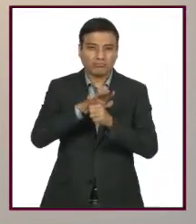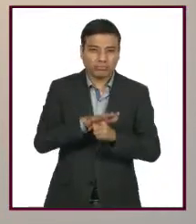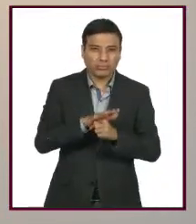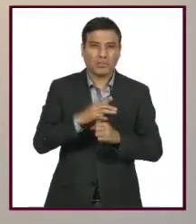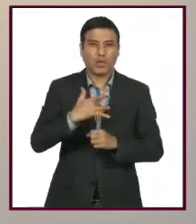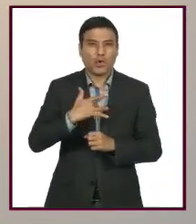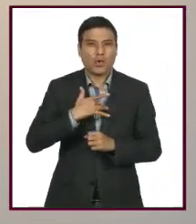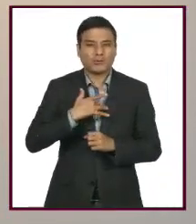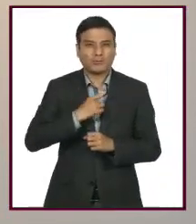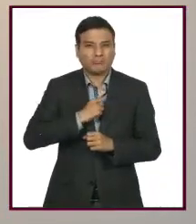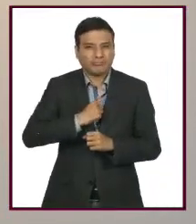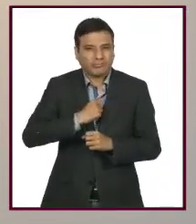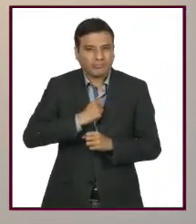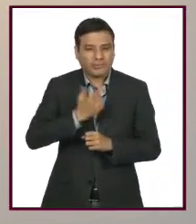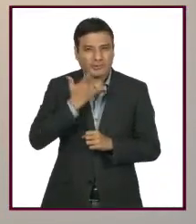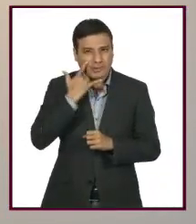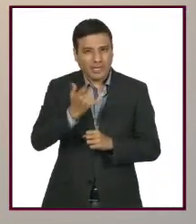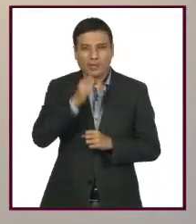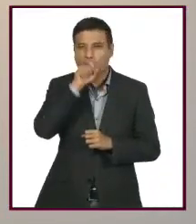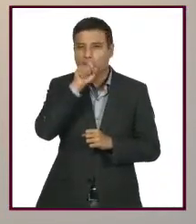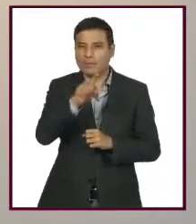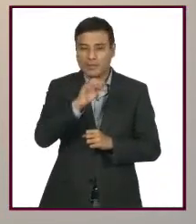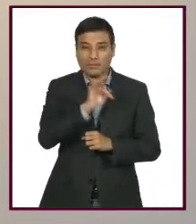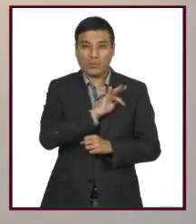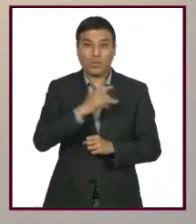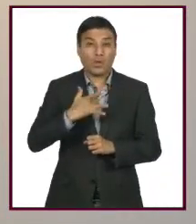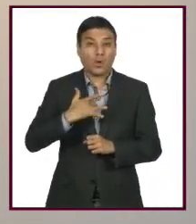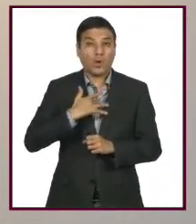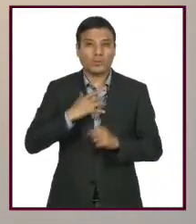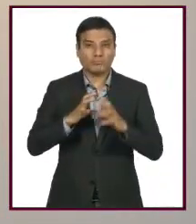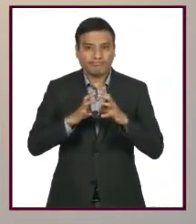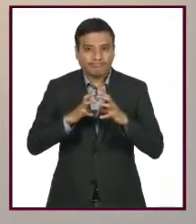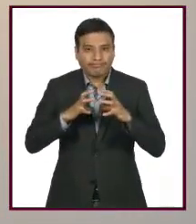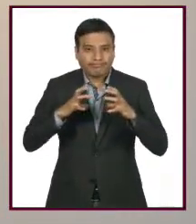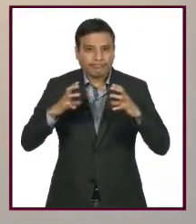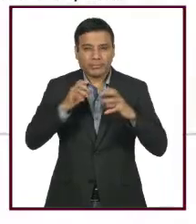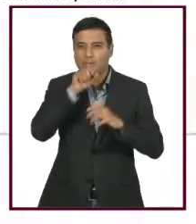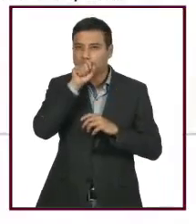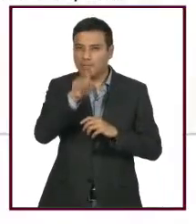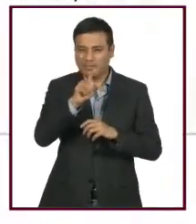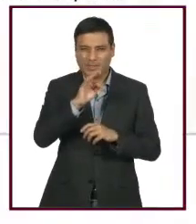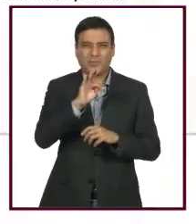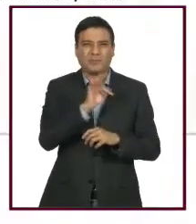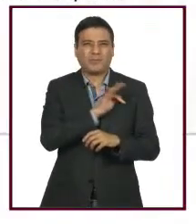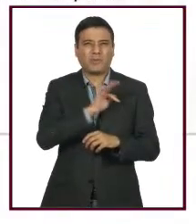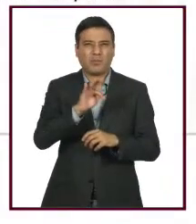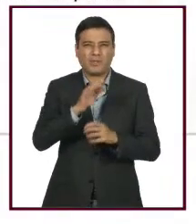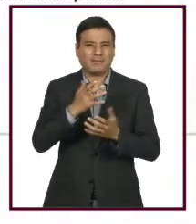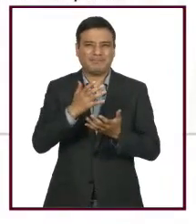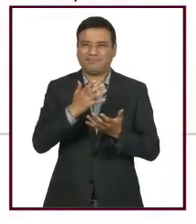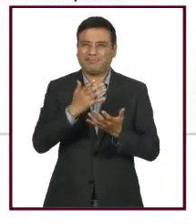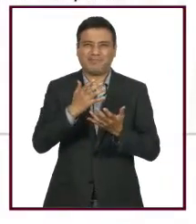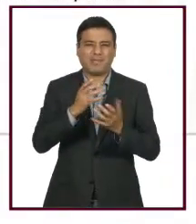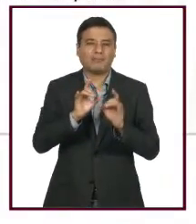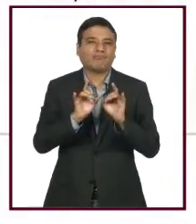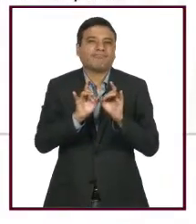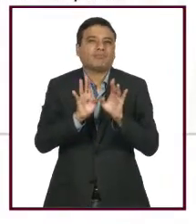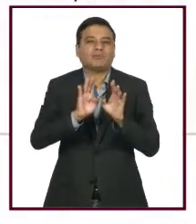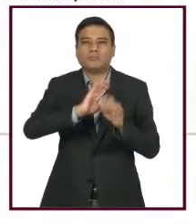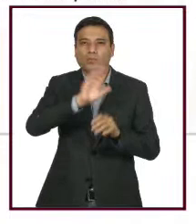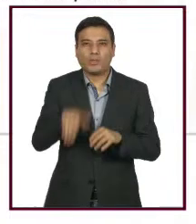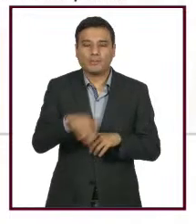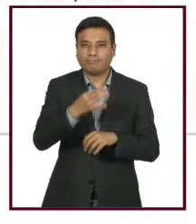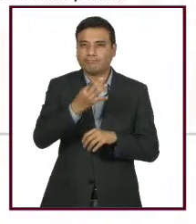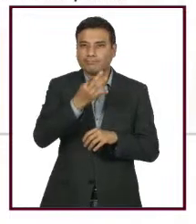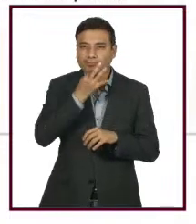arritmias, el síndrome coronario agudo, la disección aguda de la aorta, muerte súbita